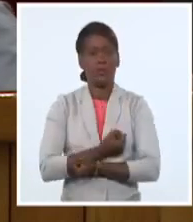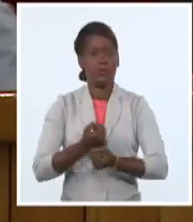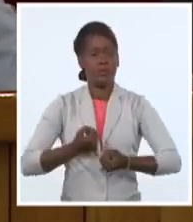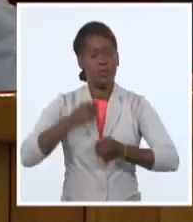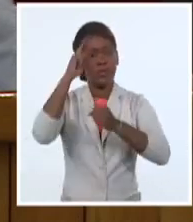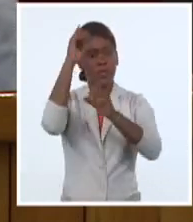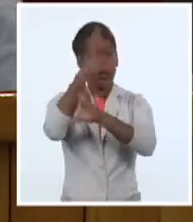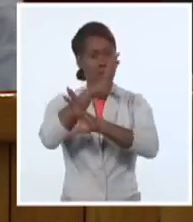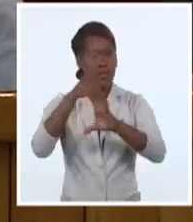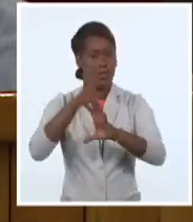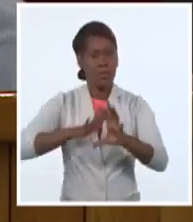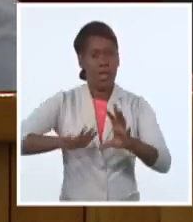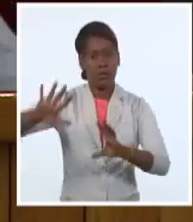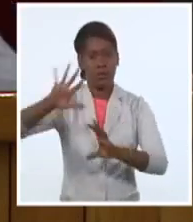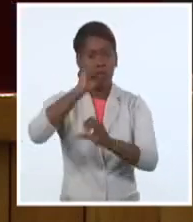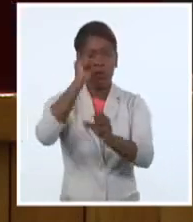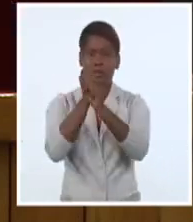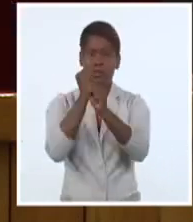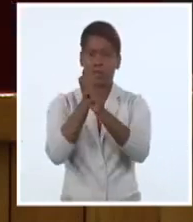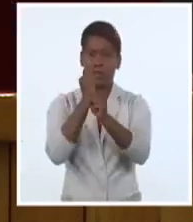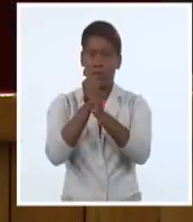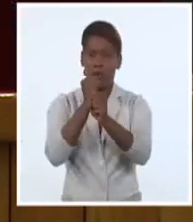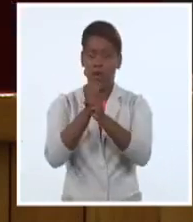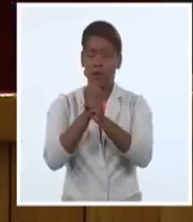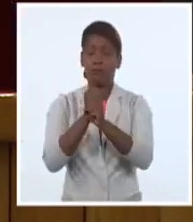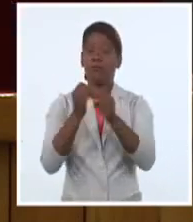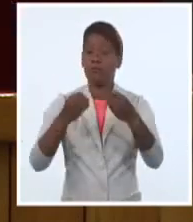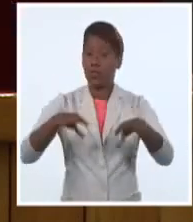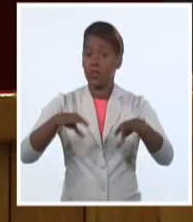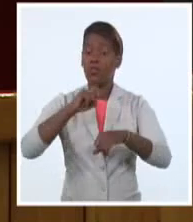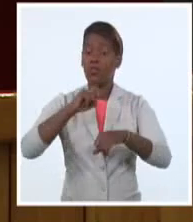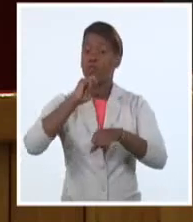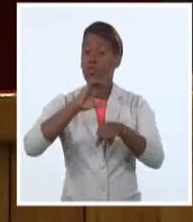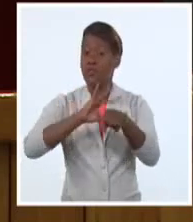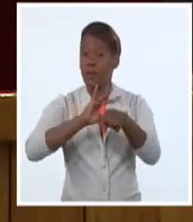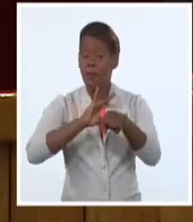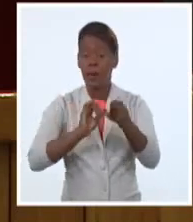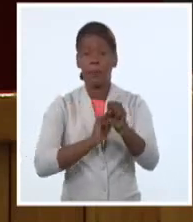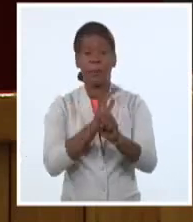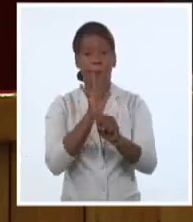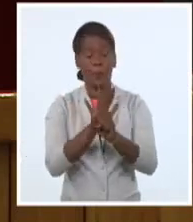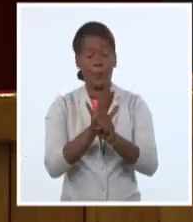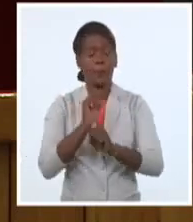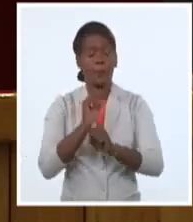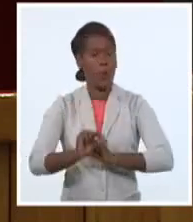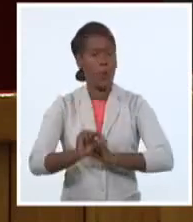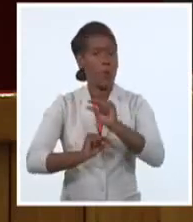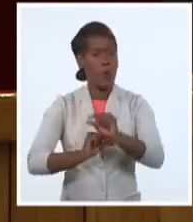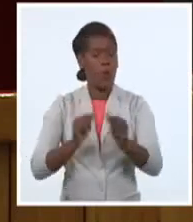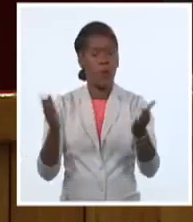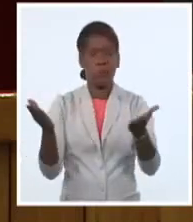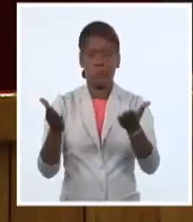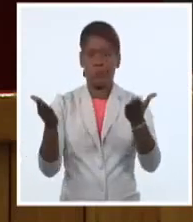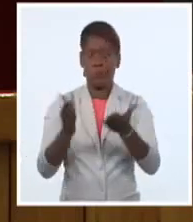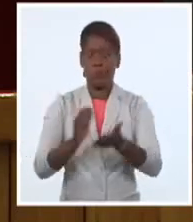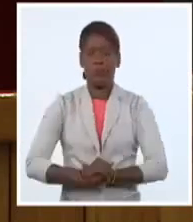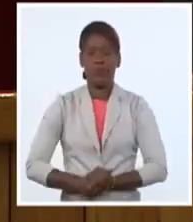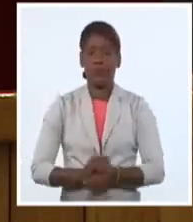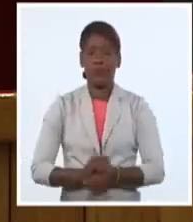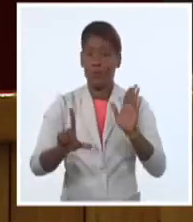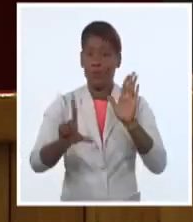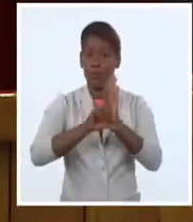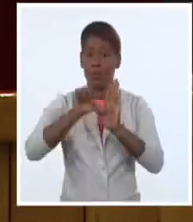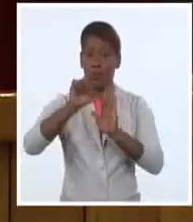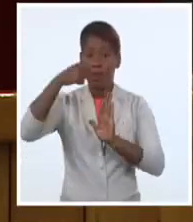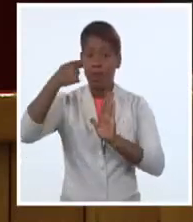aún en las condiciones impuestas por la pandemia. Estas normas desarrollan contenidos de la Constitución de la República